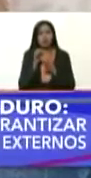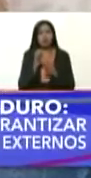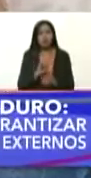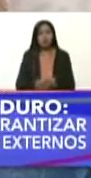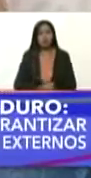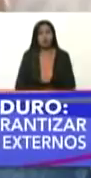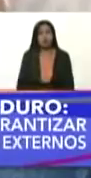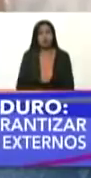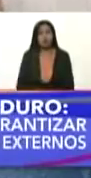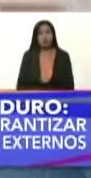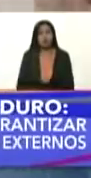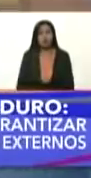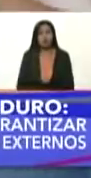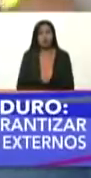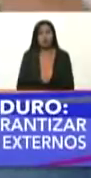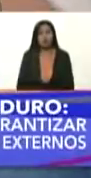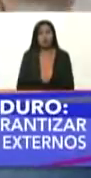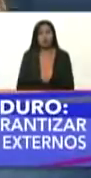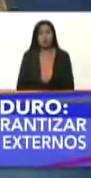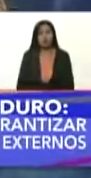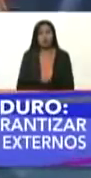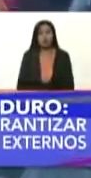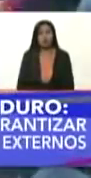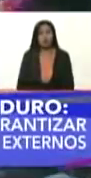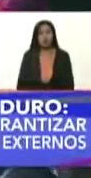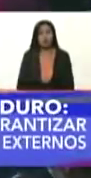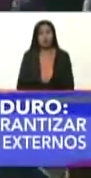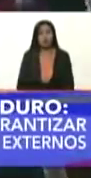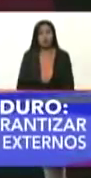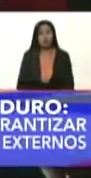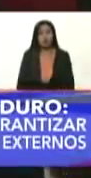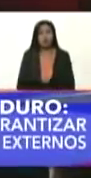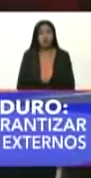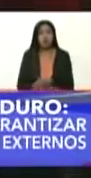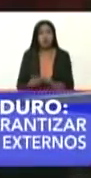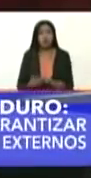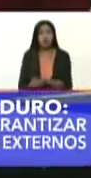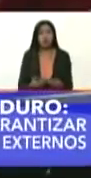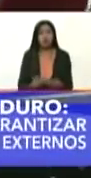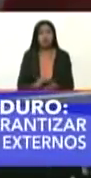de los trabajadores y trabajadoras integrantes de los CPT.